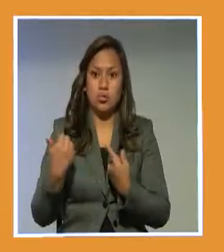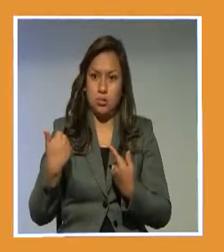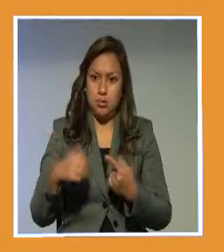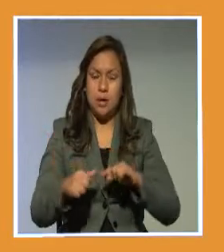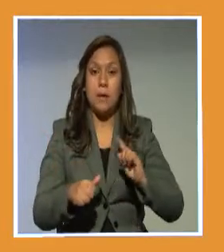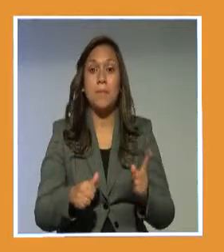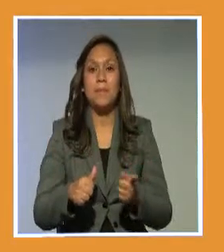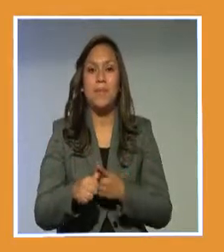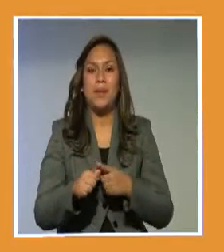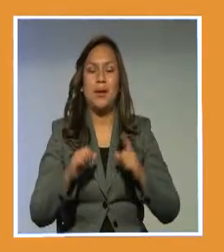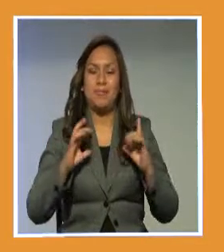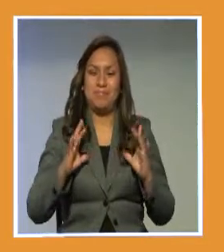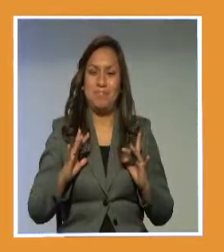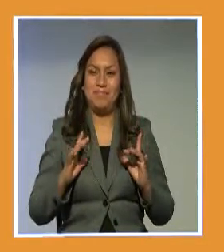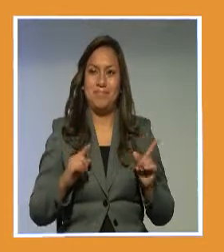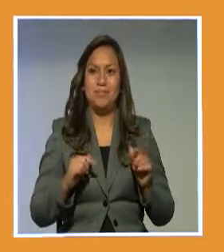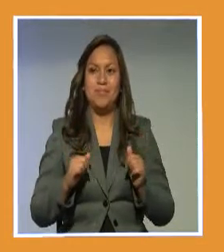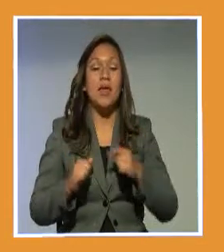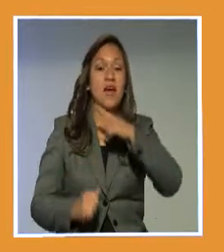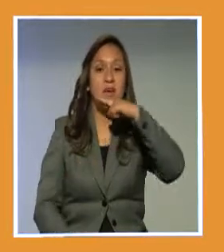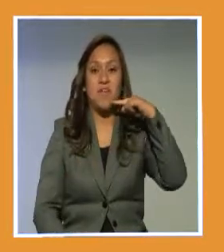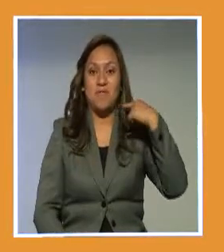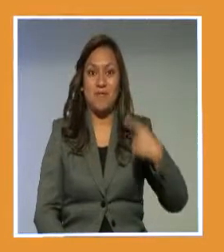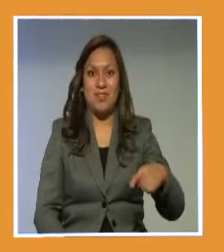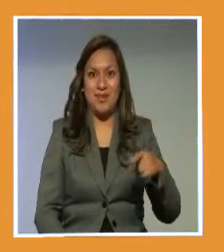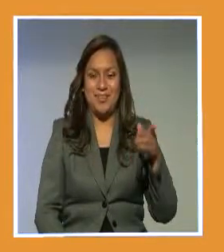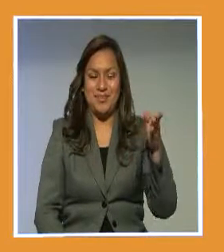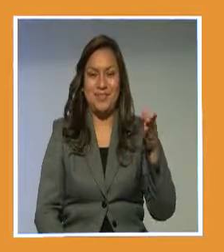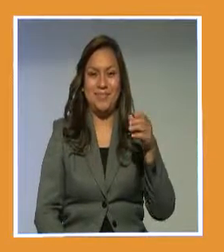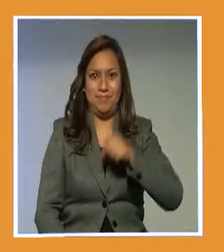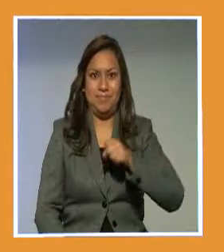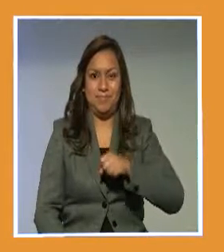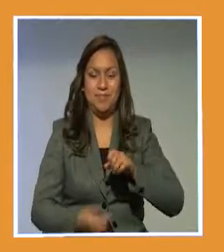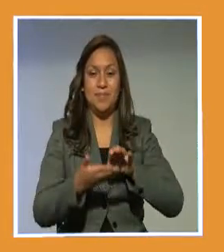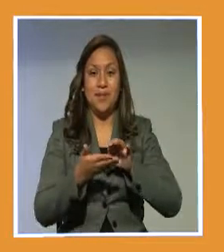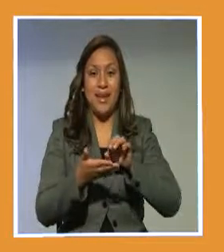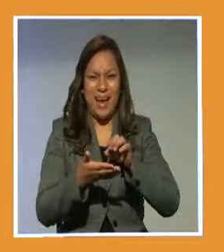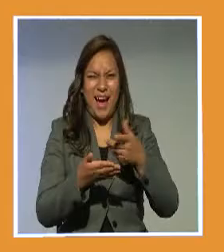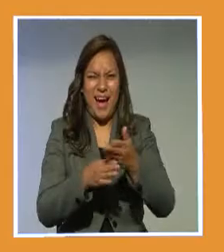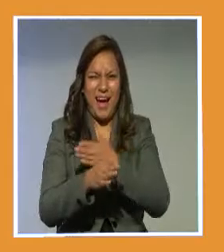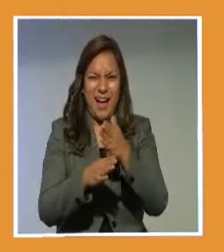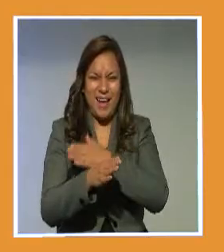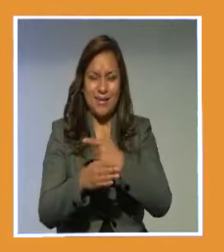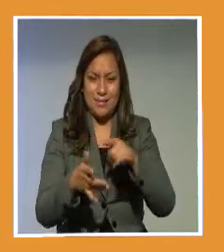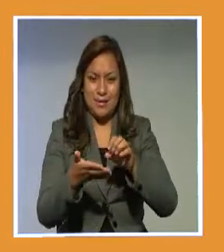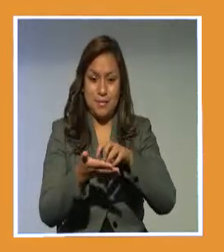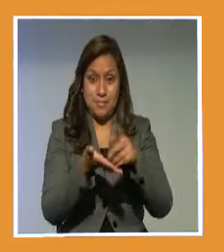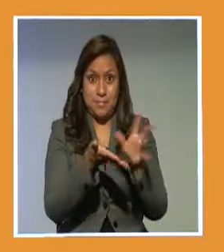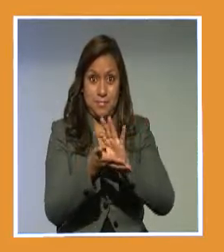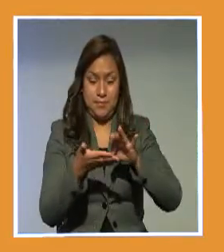que se acogió, no que se acogió, sino que tiene relación con lo que aprobó la Asamblea Nacional, es decir, que si un feriado cae